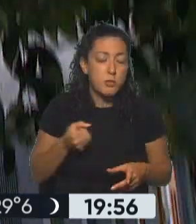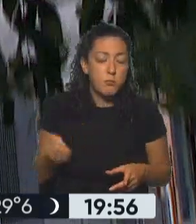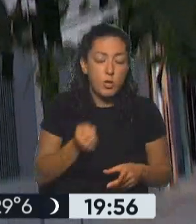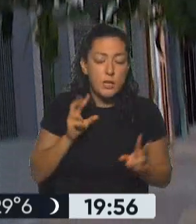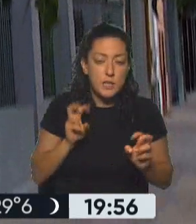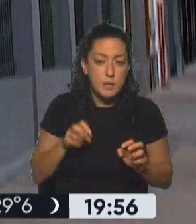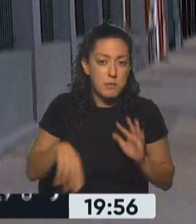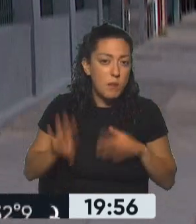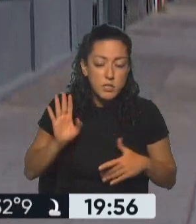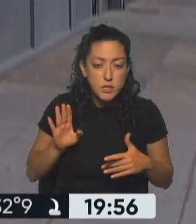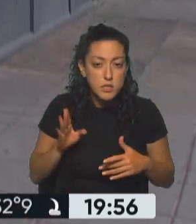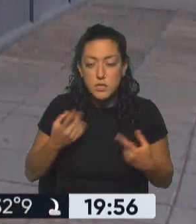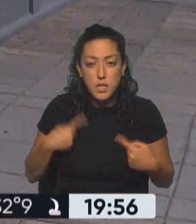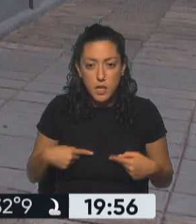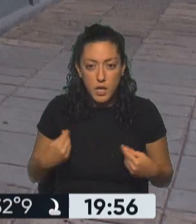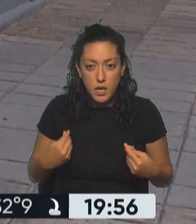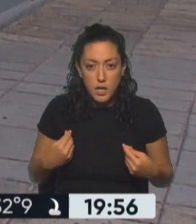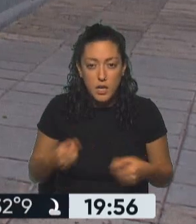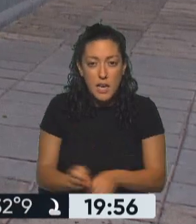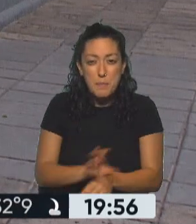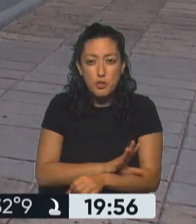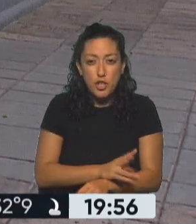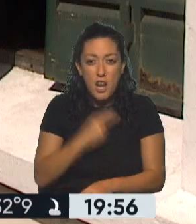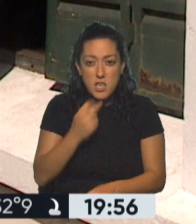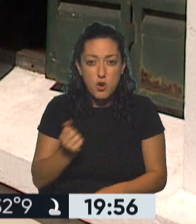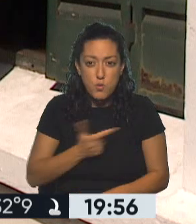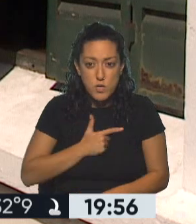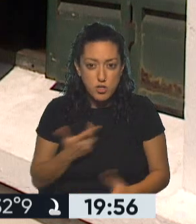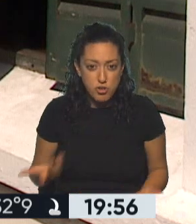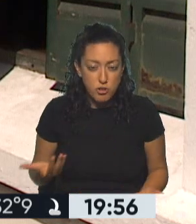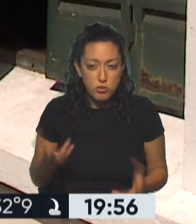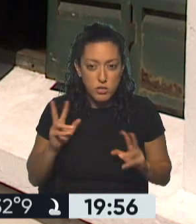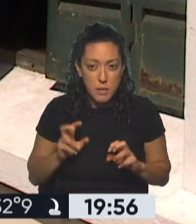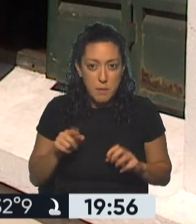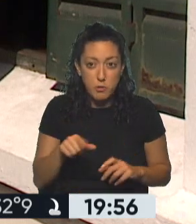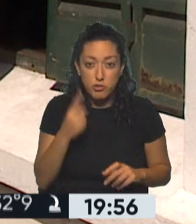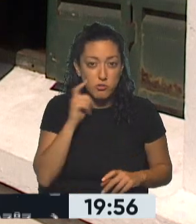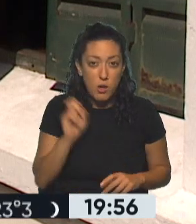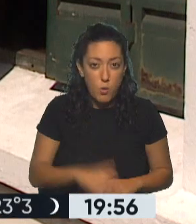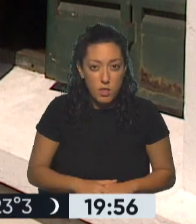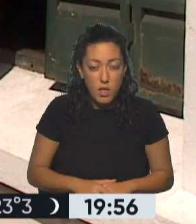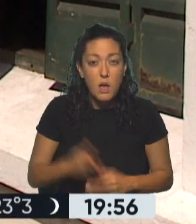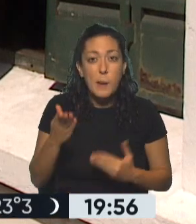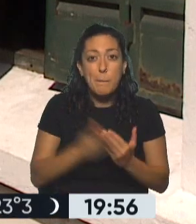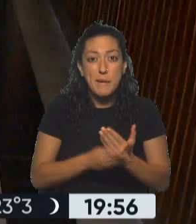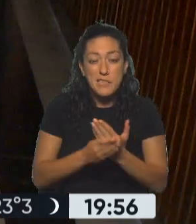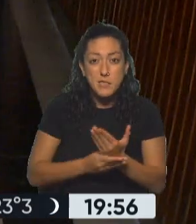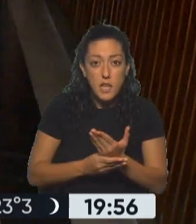aún, que es la parte emocional de nuestros hijos, porque eso no se ve. Entonces el ministerio no